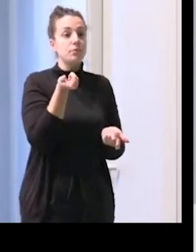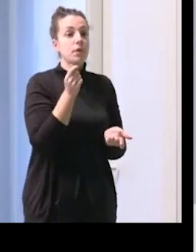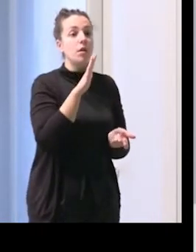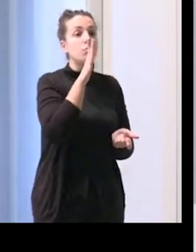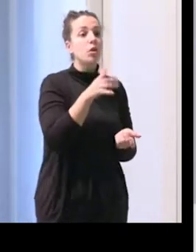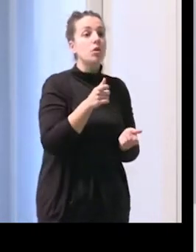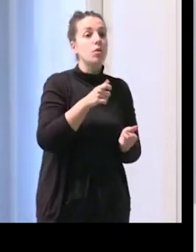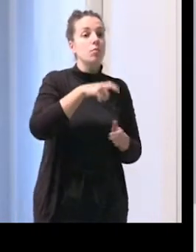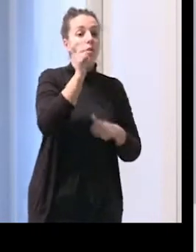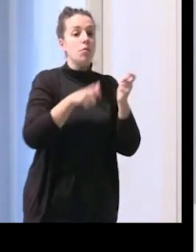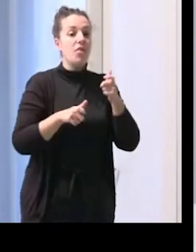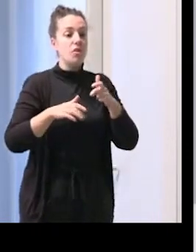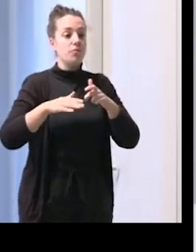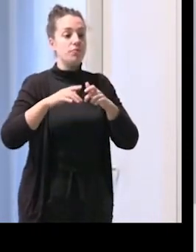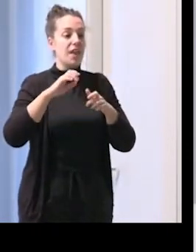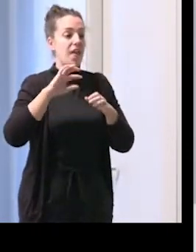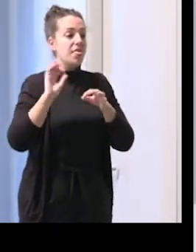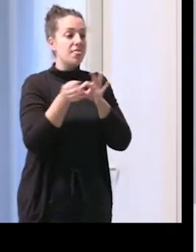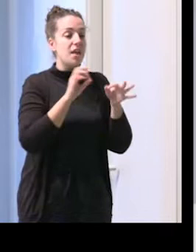residente activa de células madres.